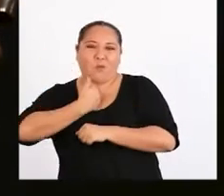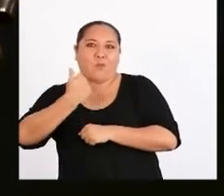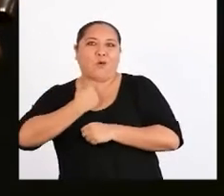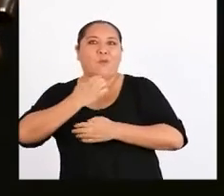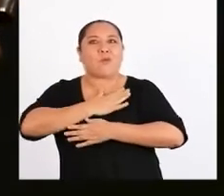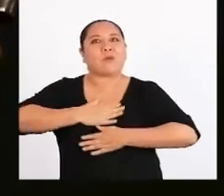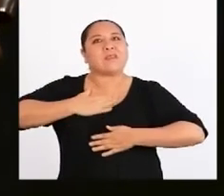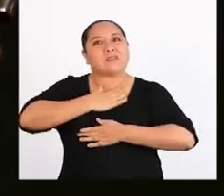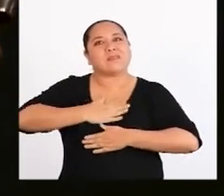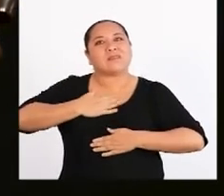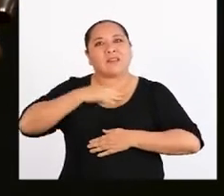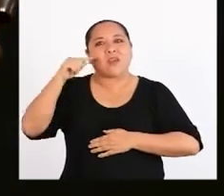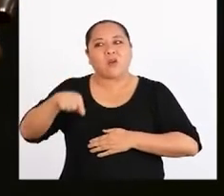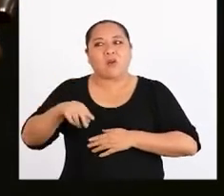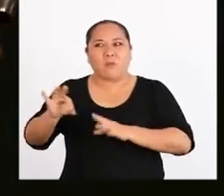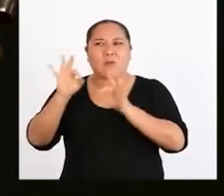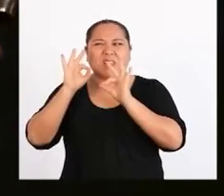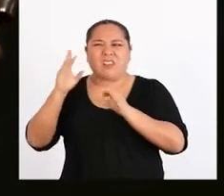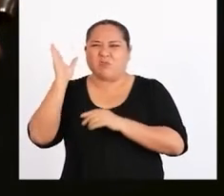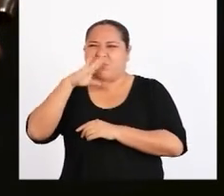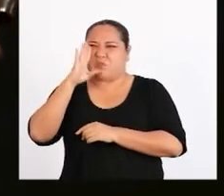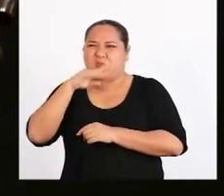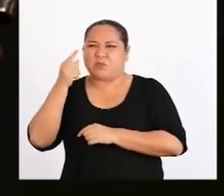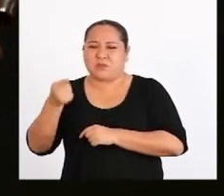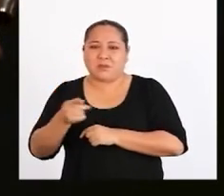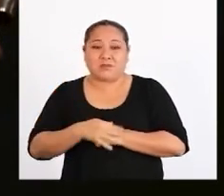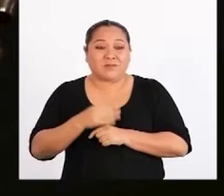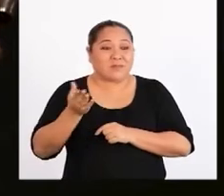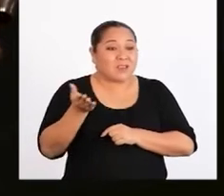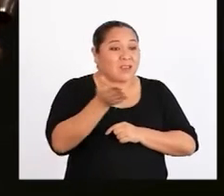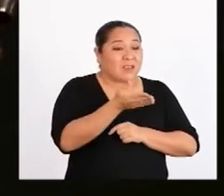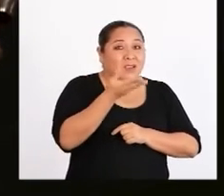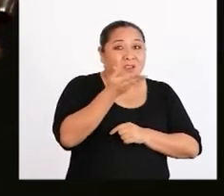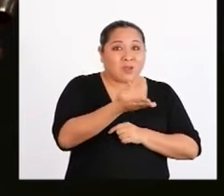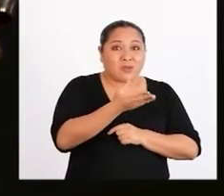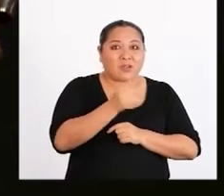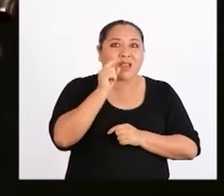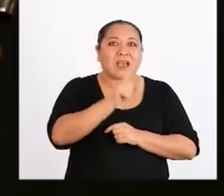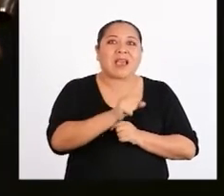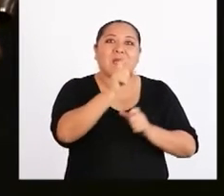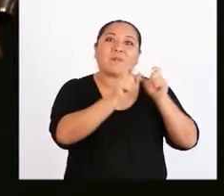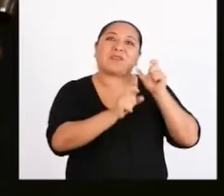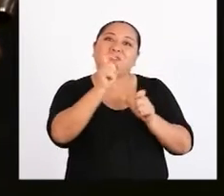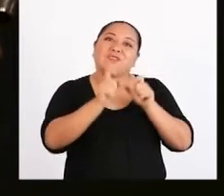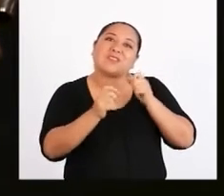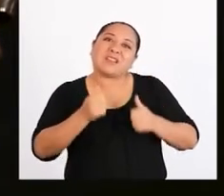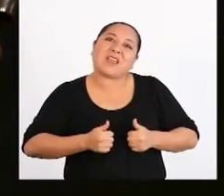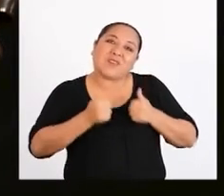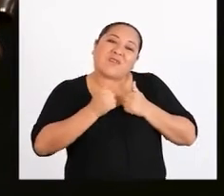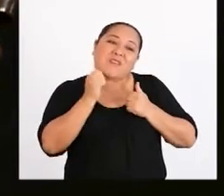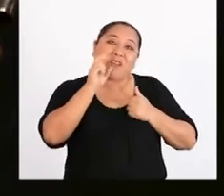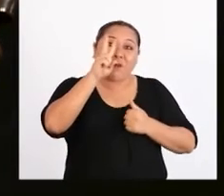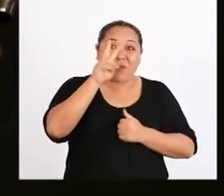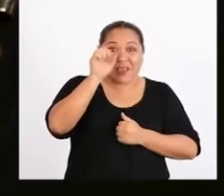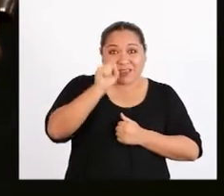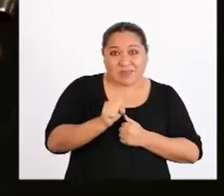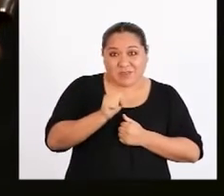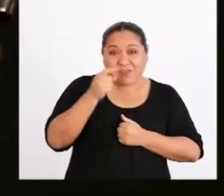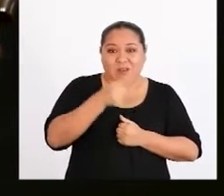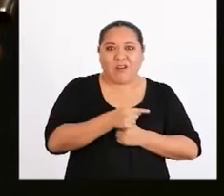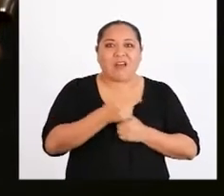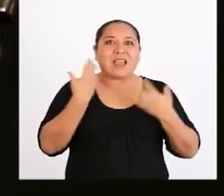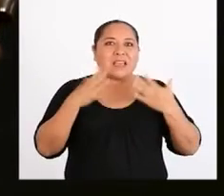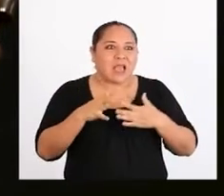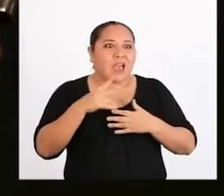propio bienestar y por la amenaza de peste, mientras que por el otro se encuentran los habitantes de Villa El Salvador, que